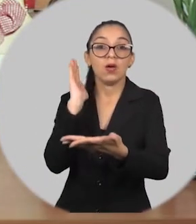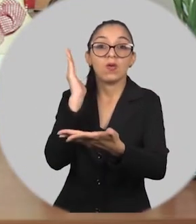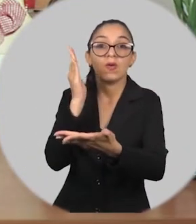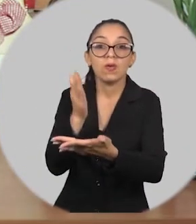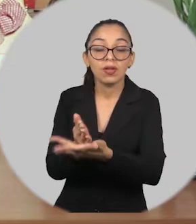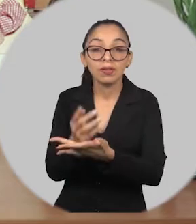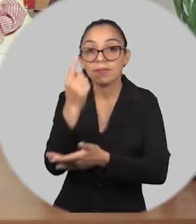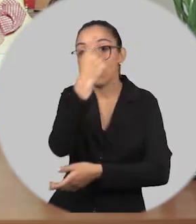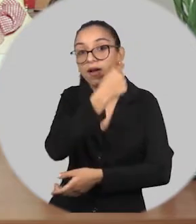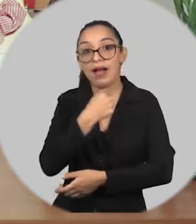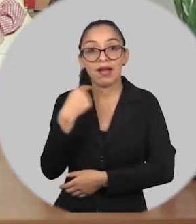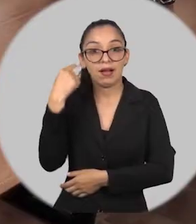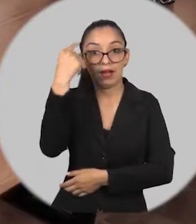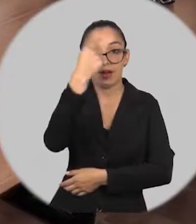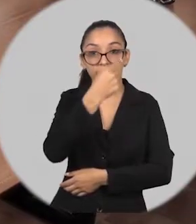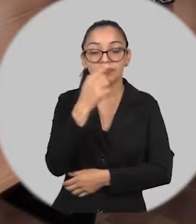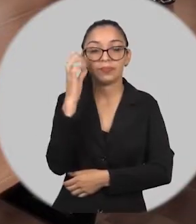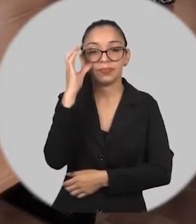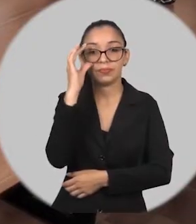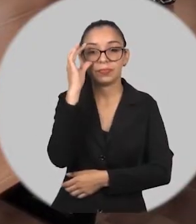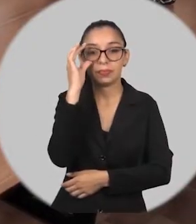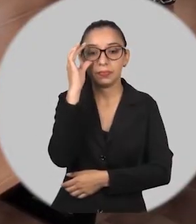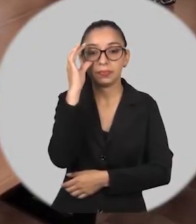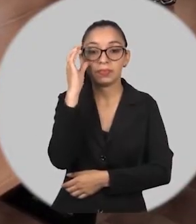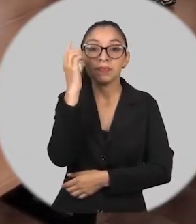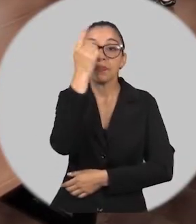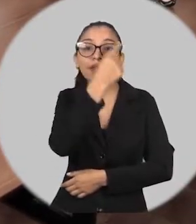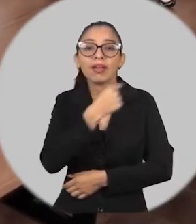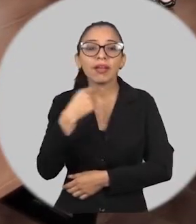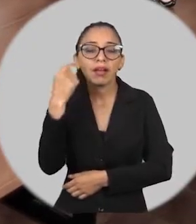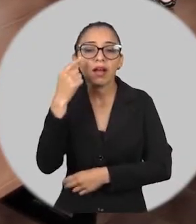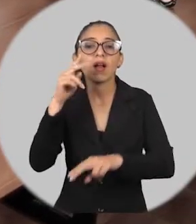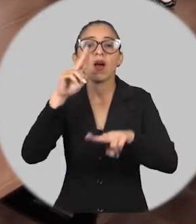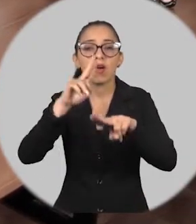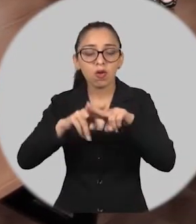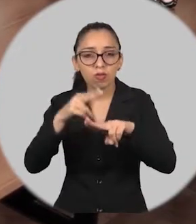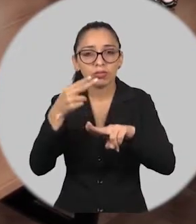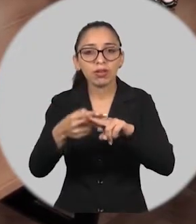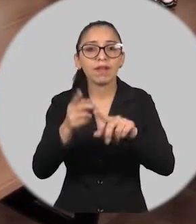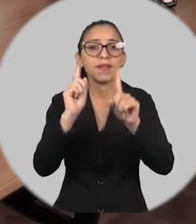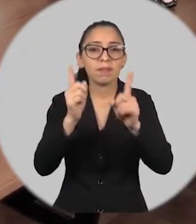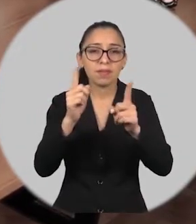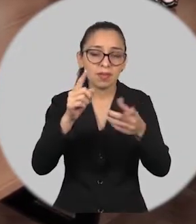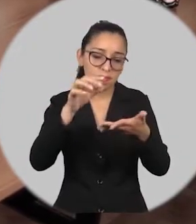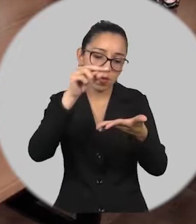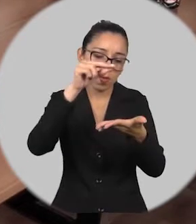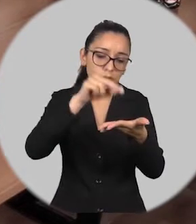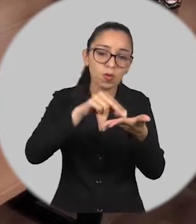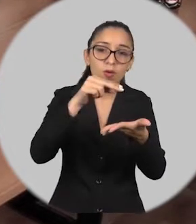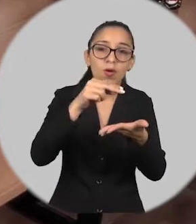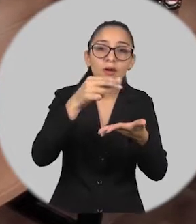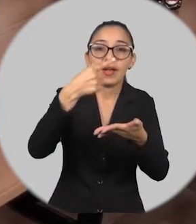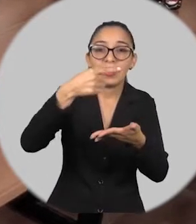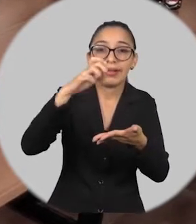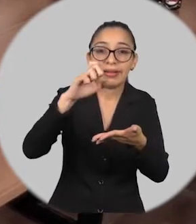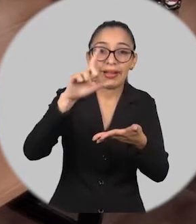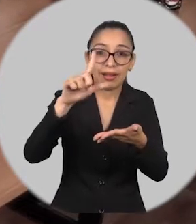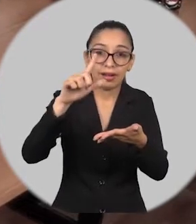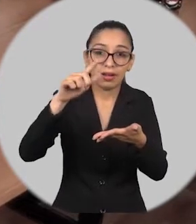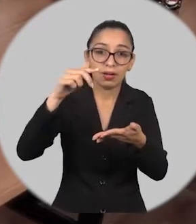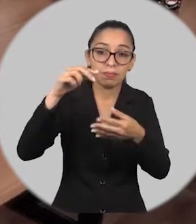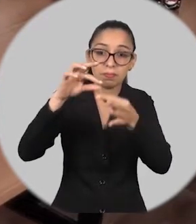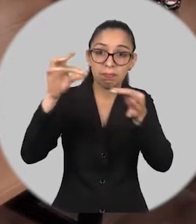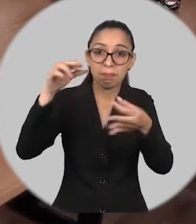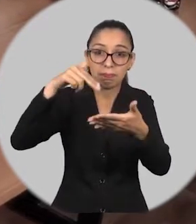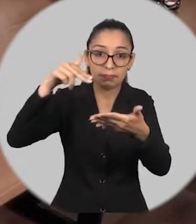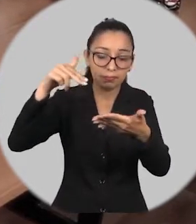la carita, nuevamente, un flotado a una carga. Cargo mi gel de matizar. Una pizquita